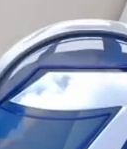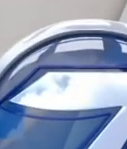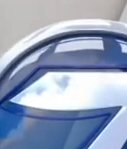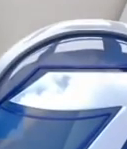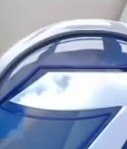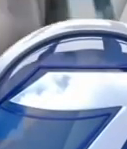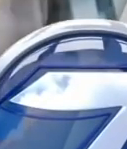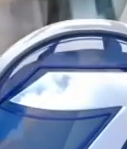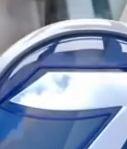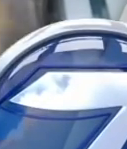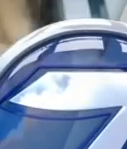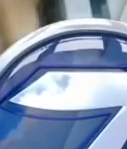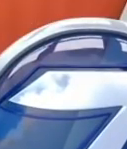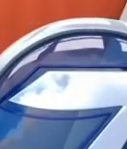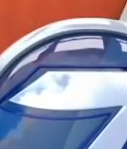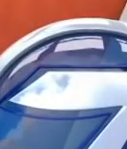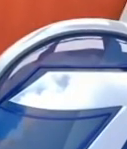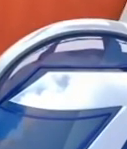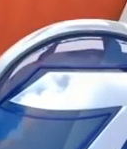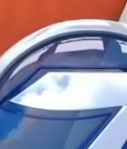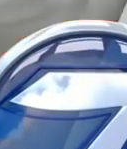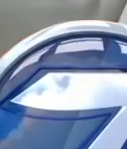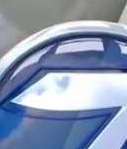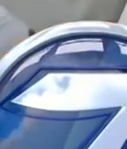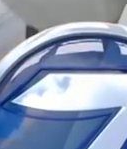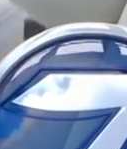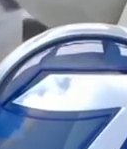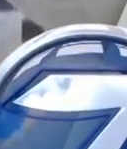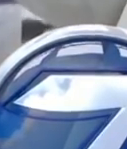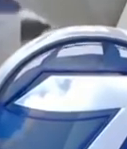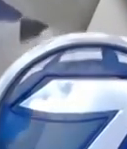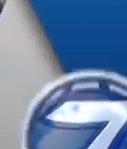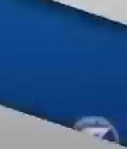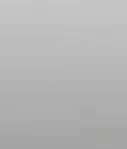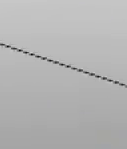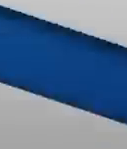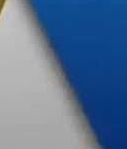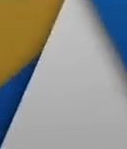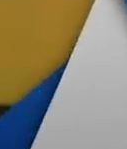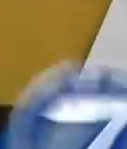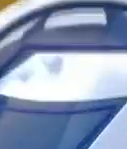Circulan vacunas falsas en América, advierte la Organización Mundial de la Salud.